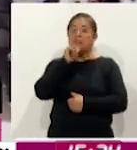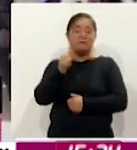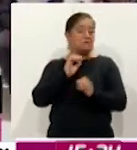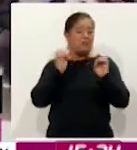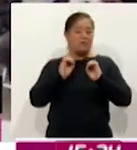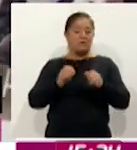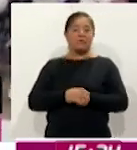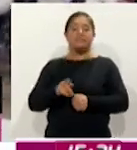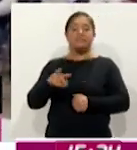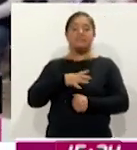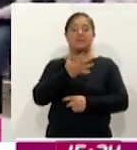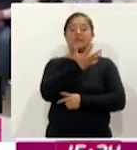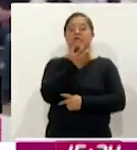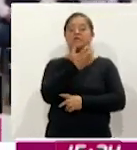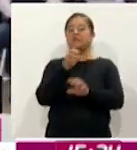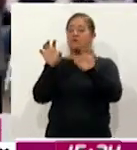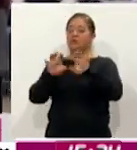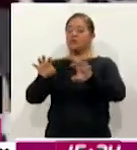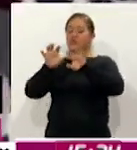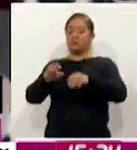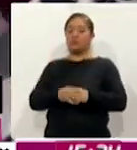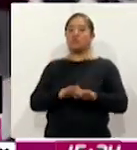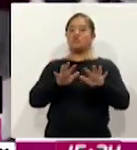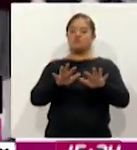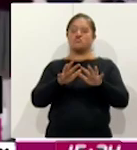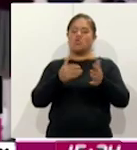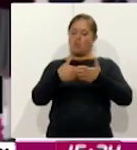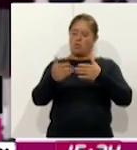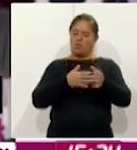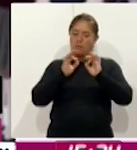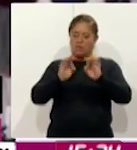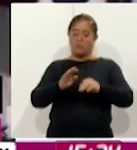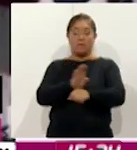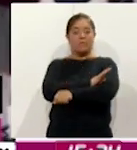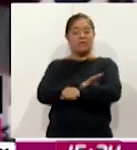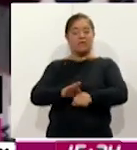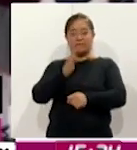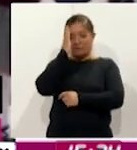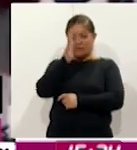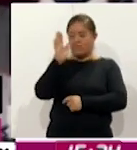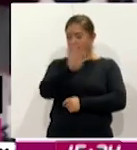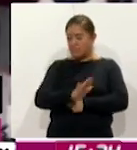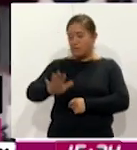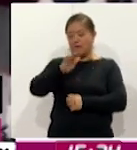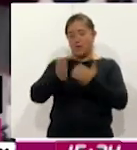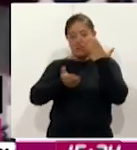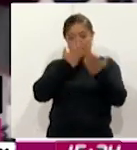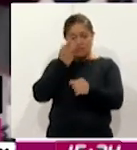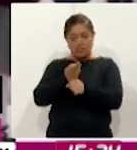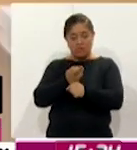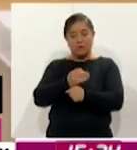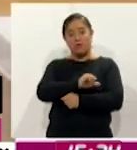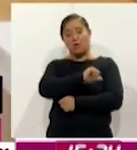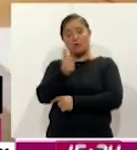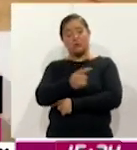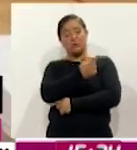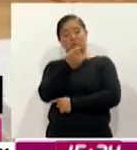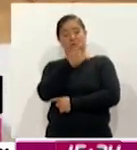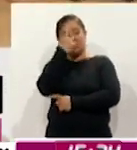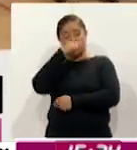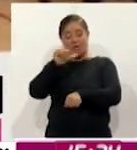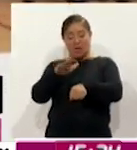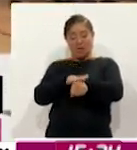equipo consta de 500 computadoras de alta gama, que benefician directamente a los estudiantes. Otras 100 más